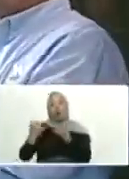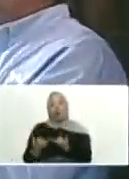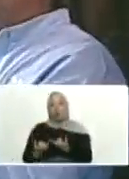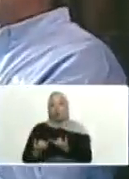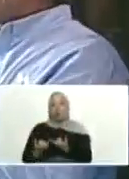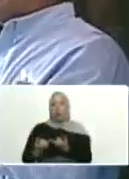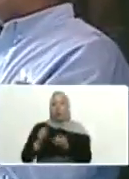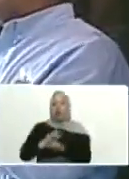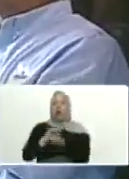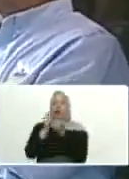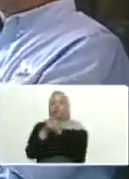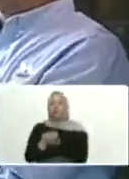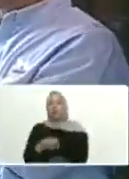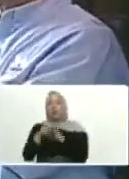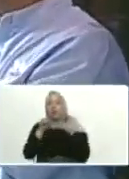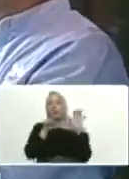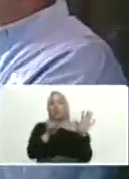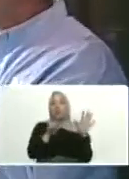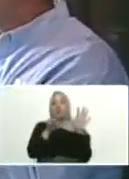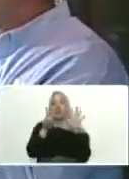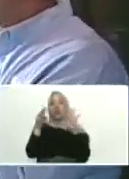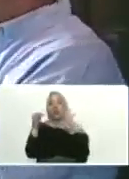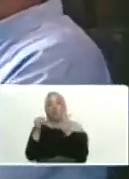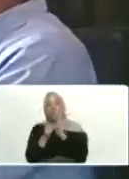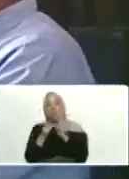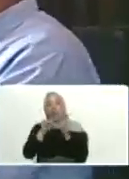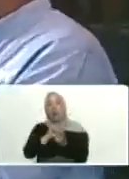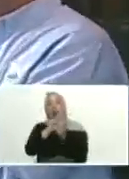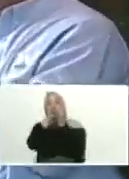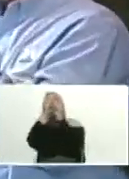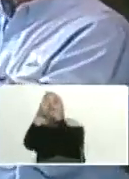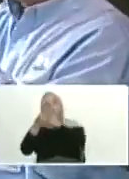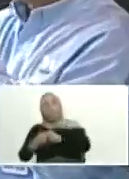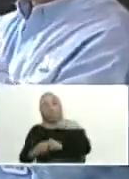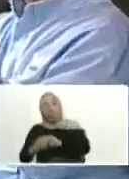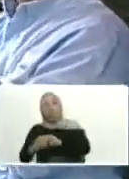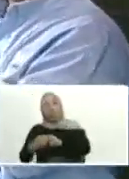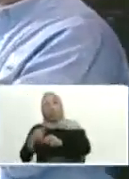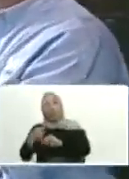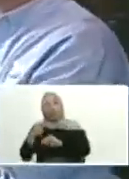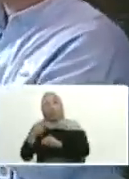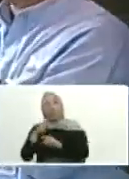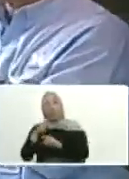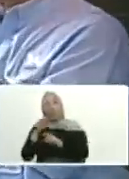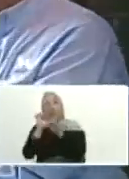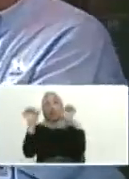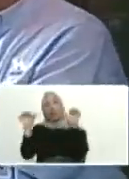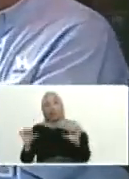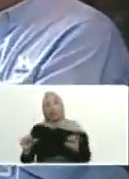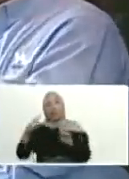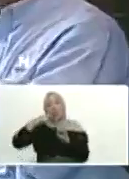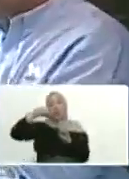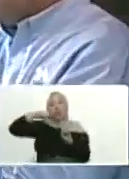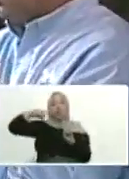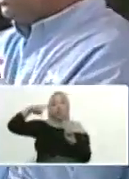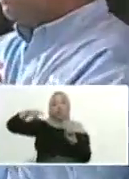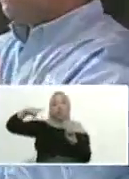sustituir setenta Y dos mil piezas aislantes que conforman el circuito eléctrico de una celda